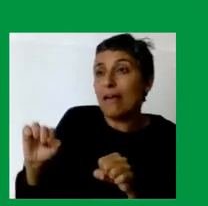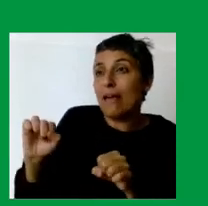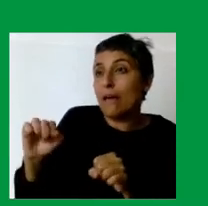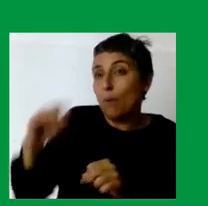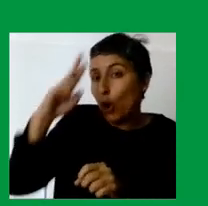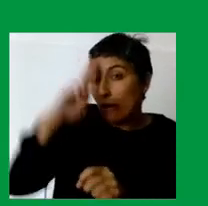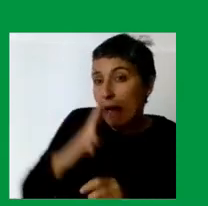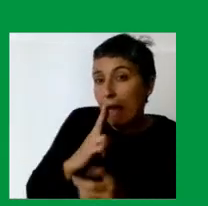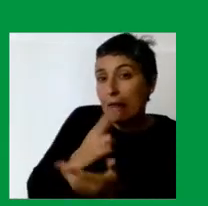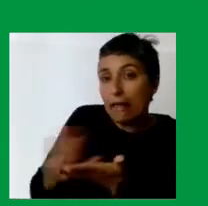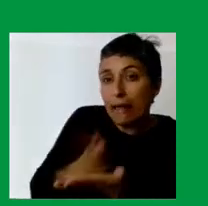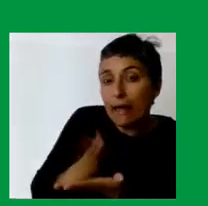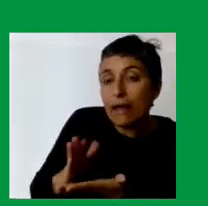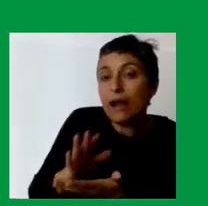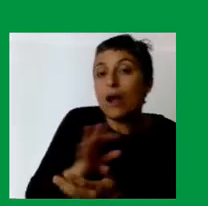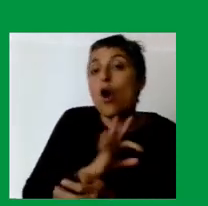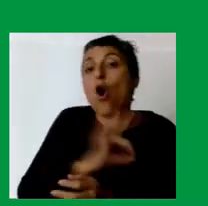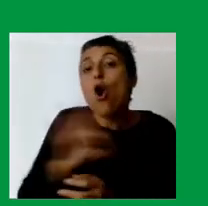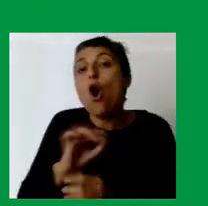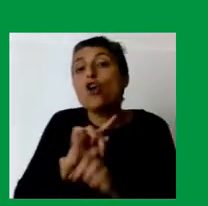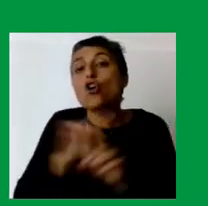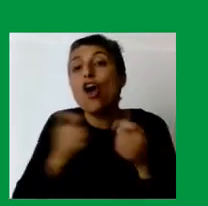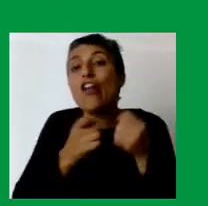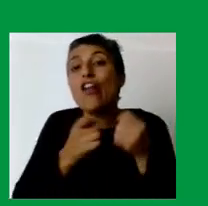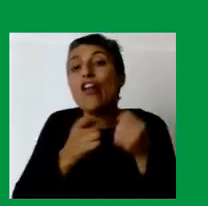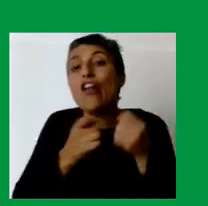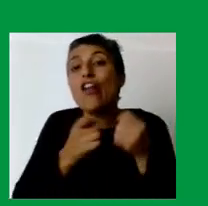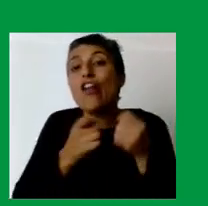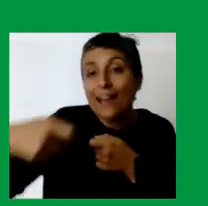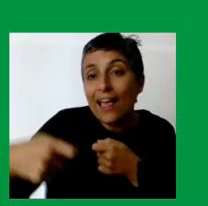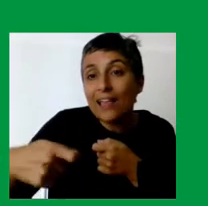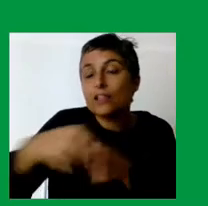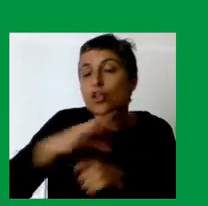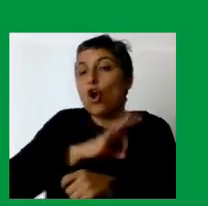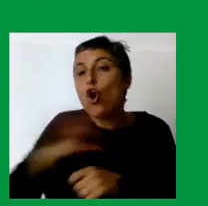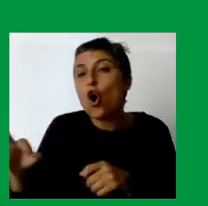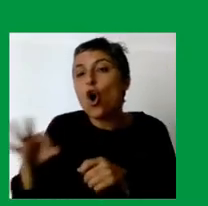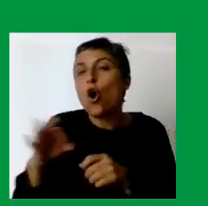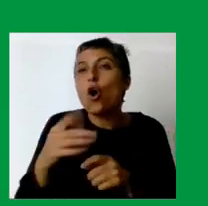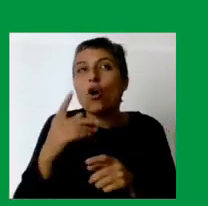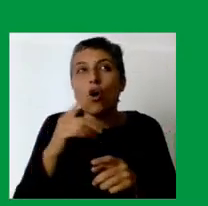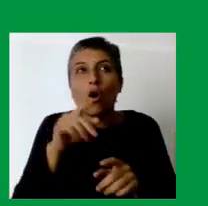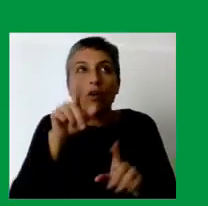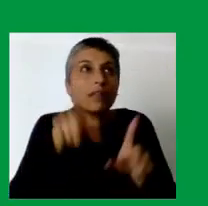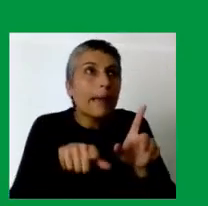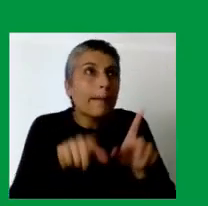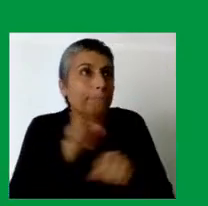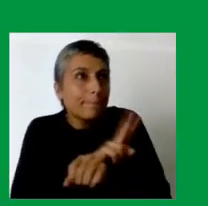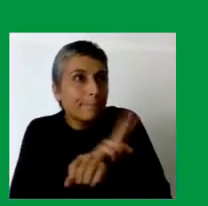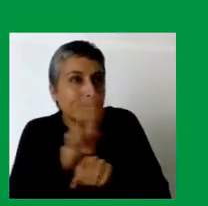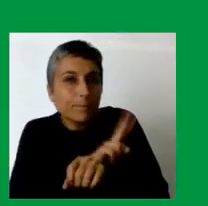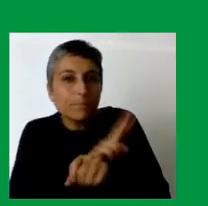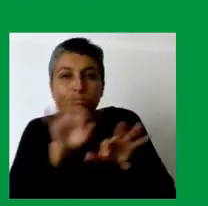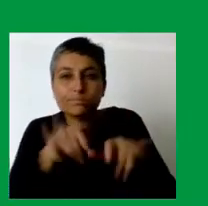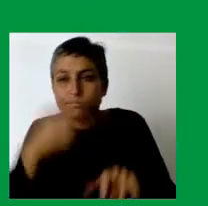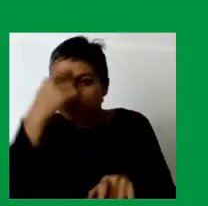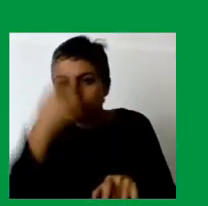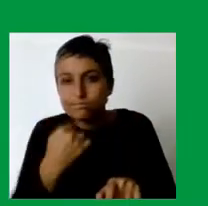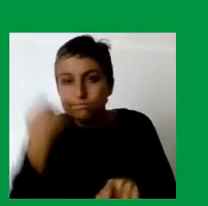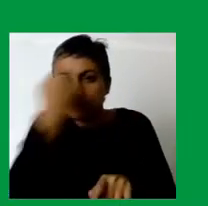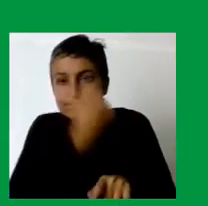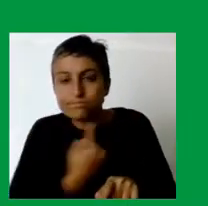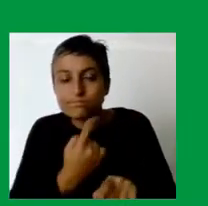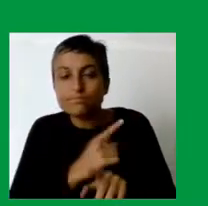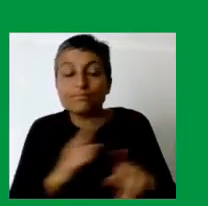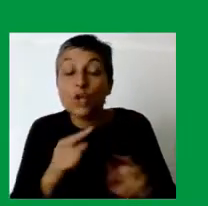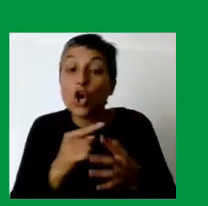obtener un crédito por esto, sabemos que hay programas de vigilancia, de detección de rostro, es decir,